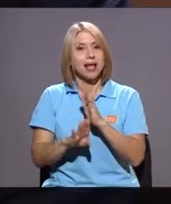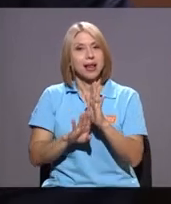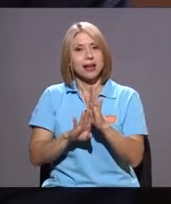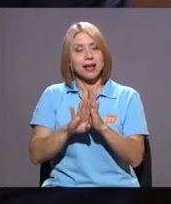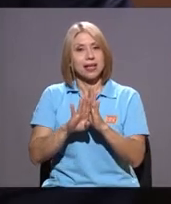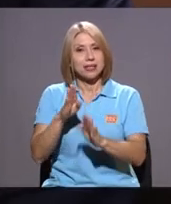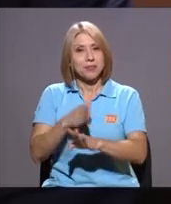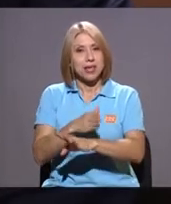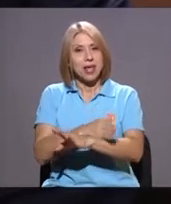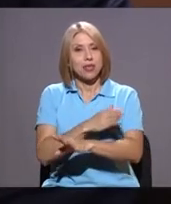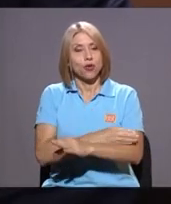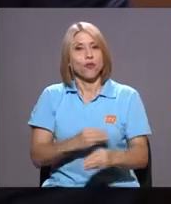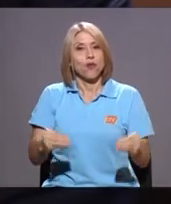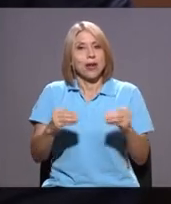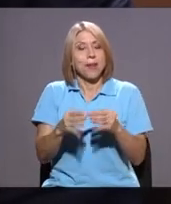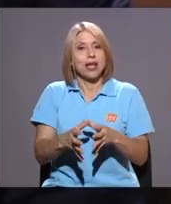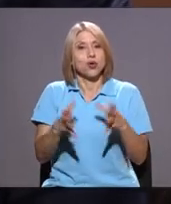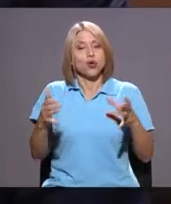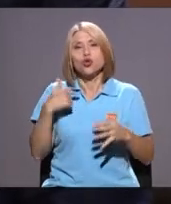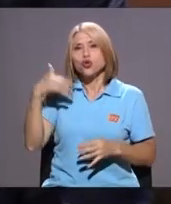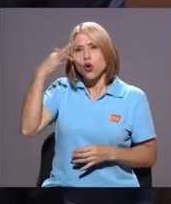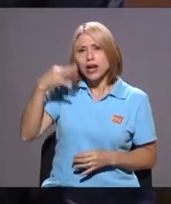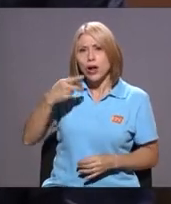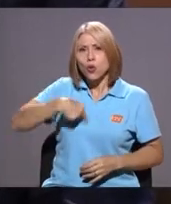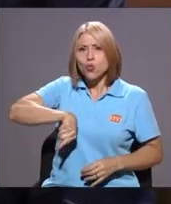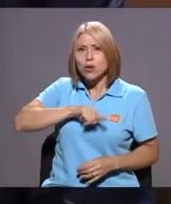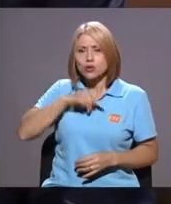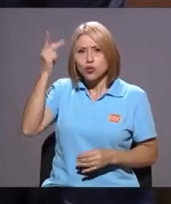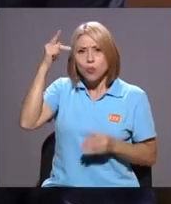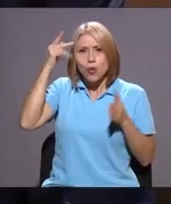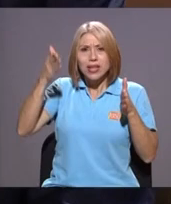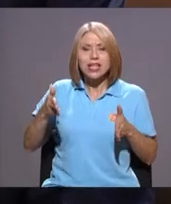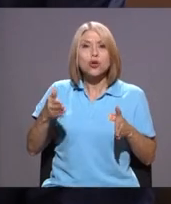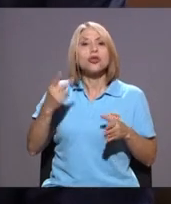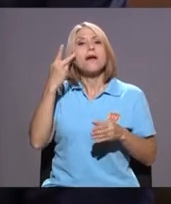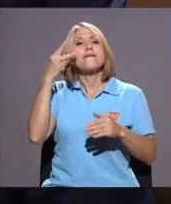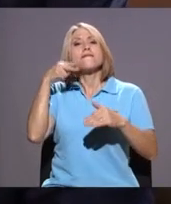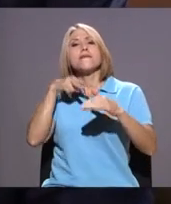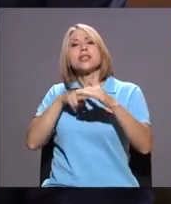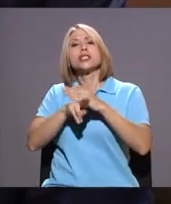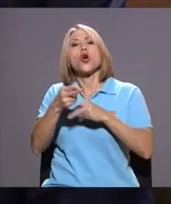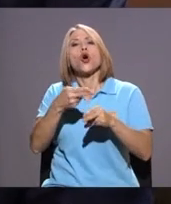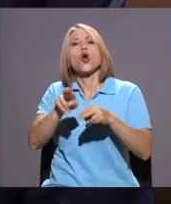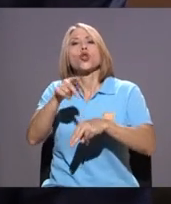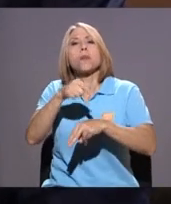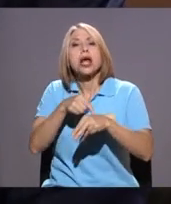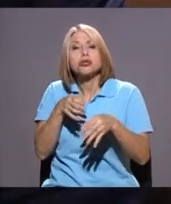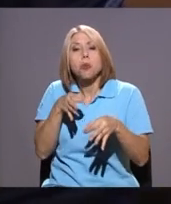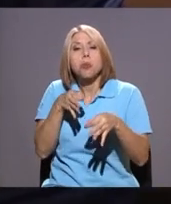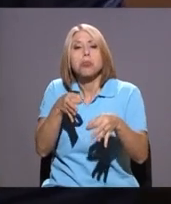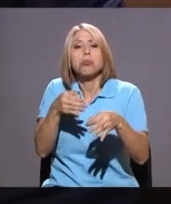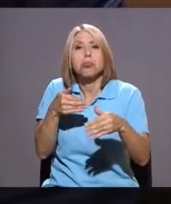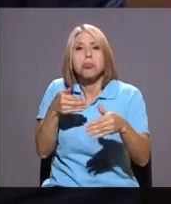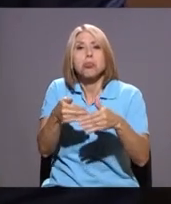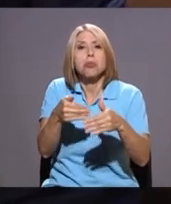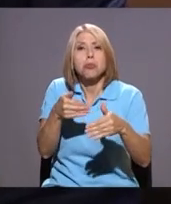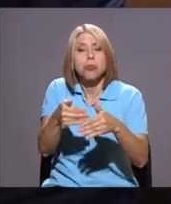mayor yo creo que los políticos nuestros tienen una visión muy cortoplacista creo que los políticos carecen